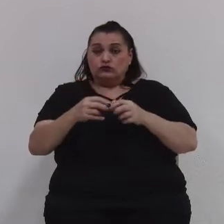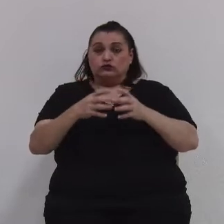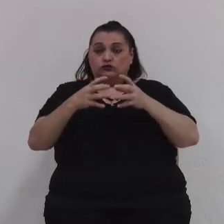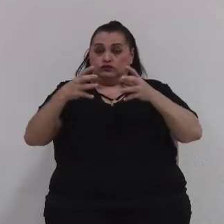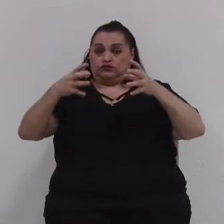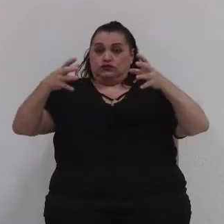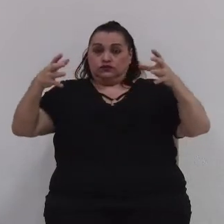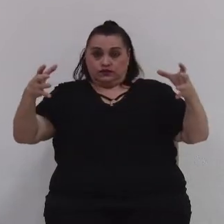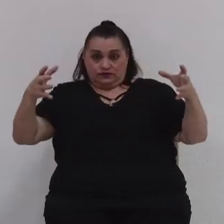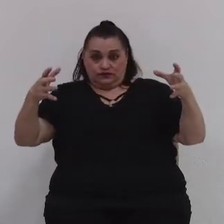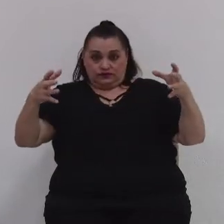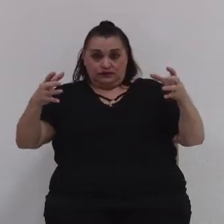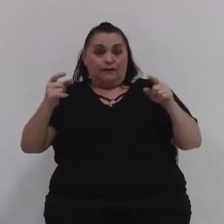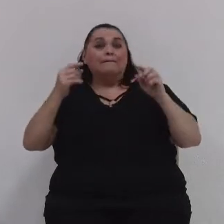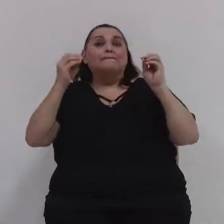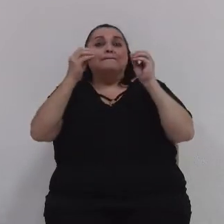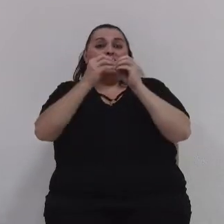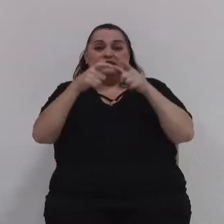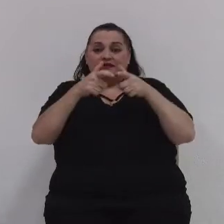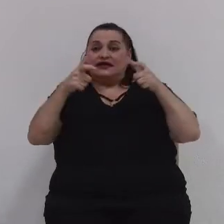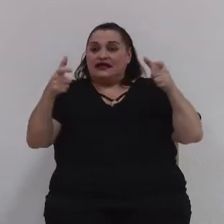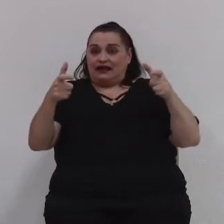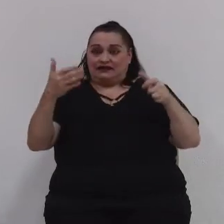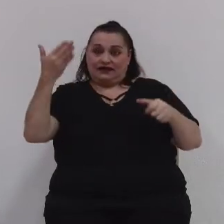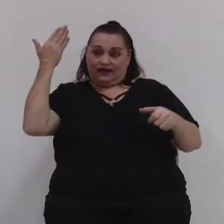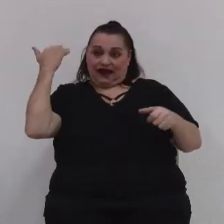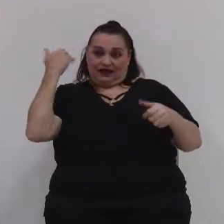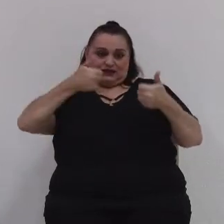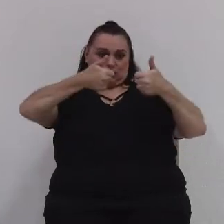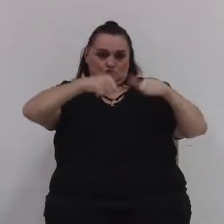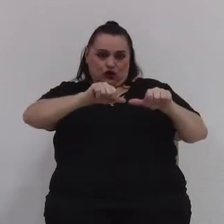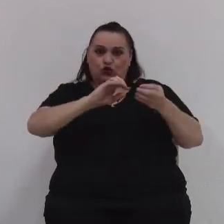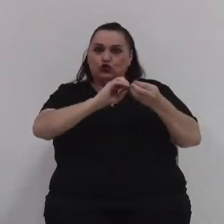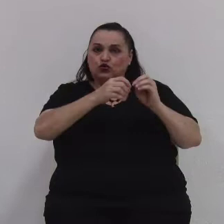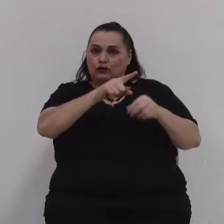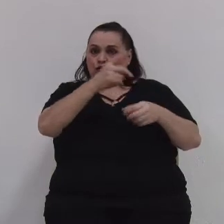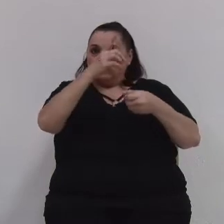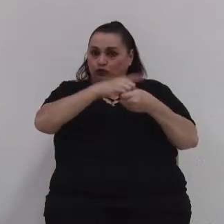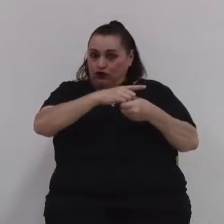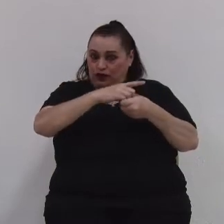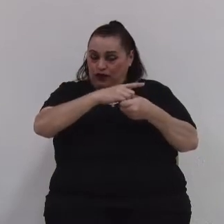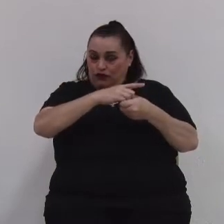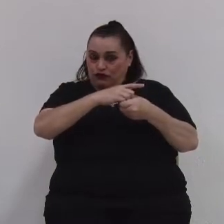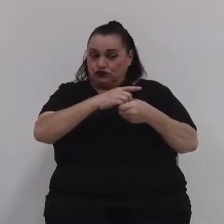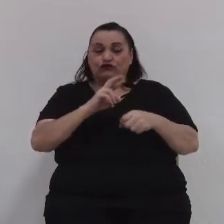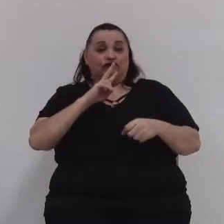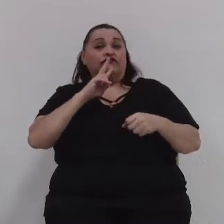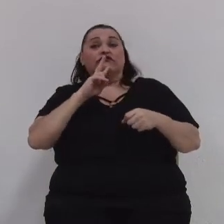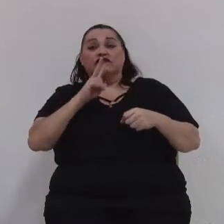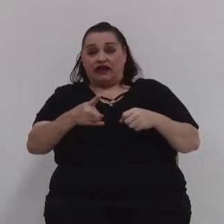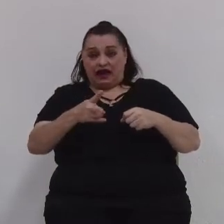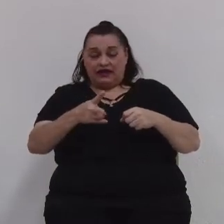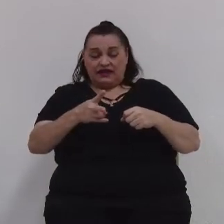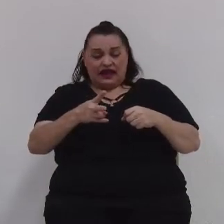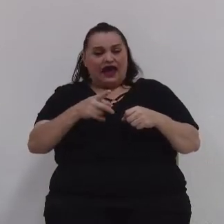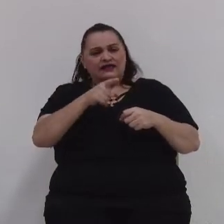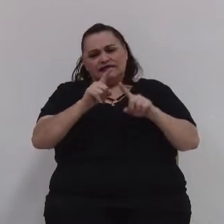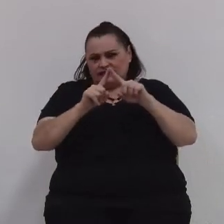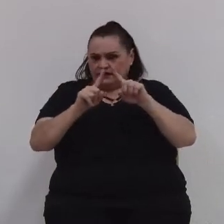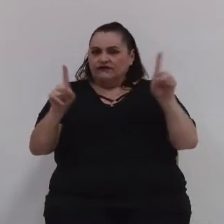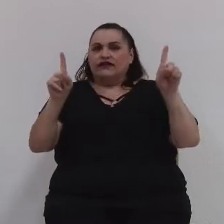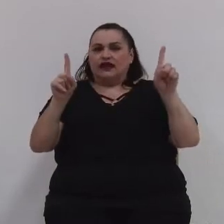multiplicado, es varias veces más grande de lo que era cuando se acordó ese número de diputados, con una realidad sumamente